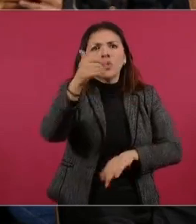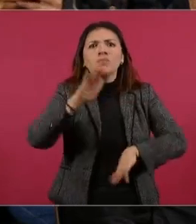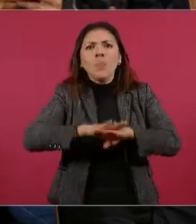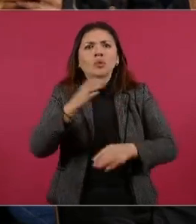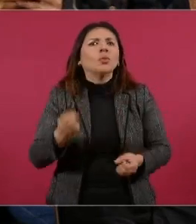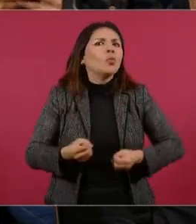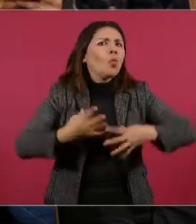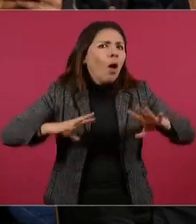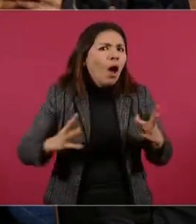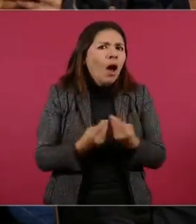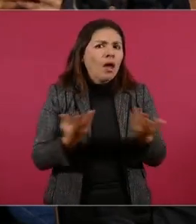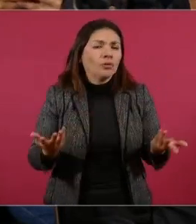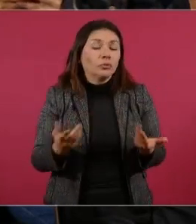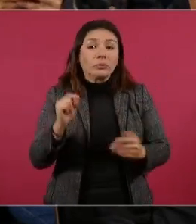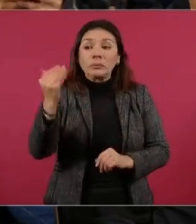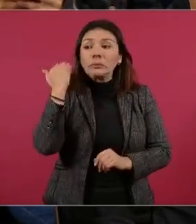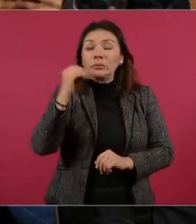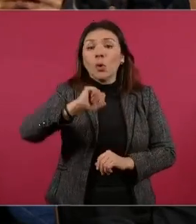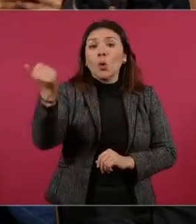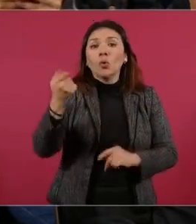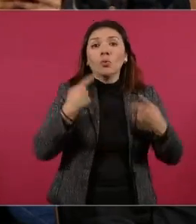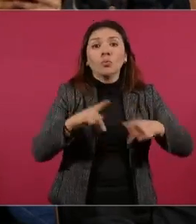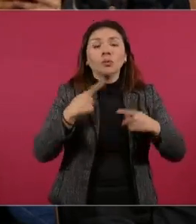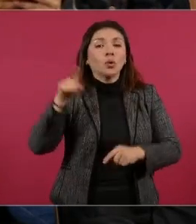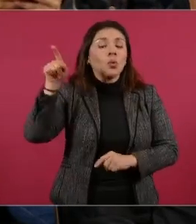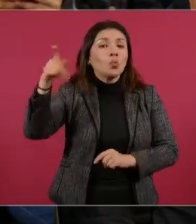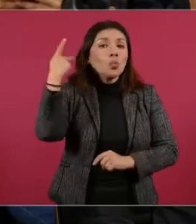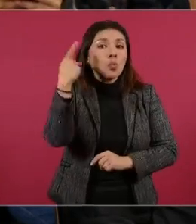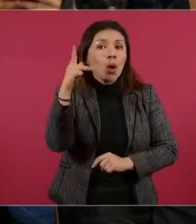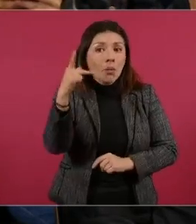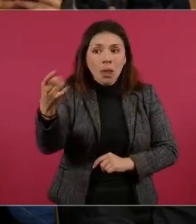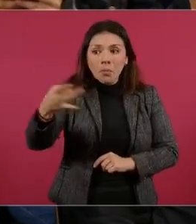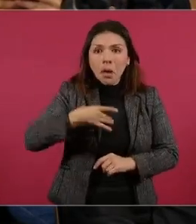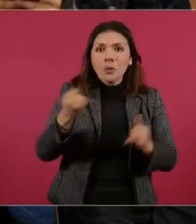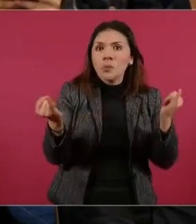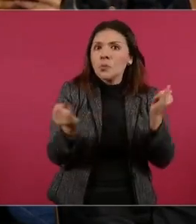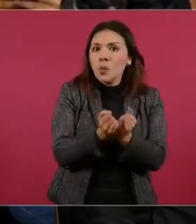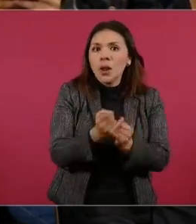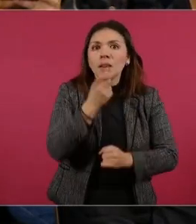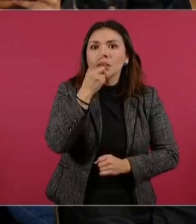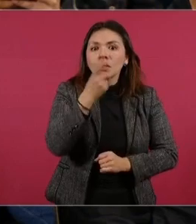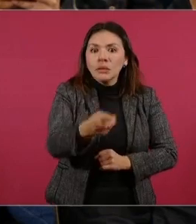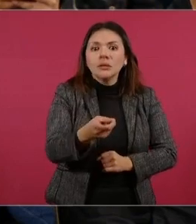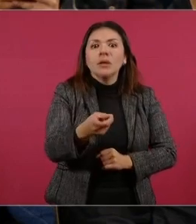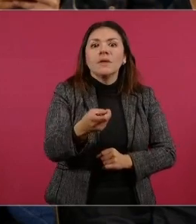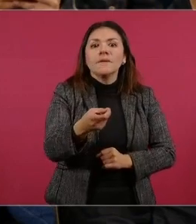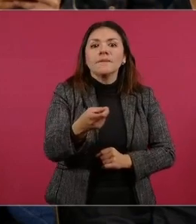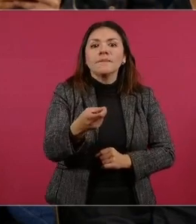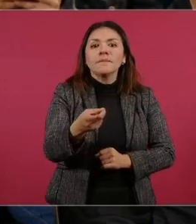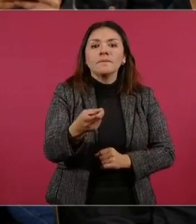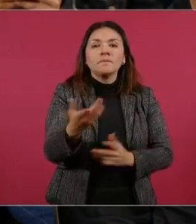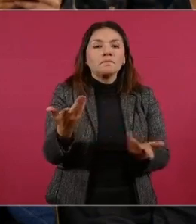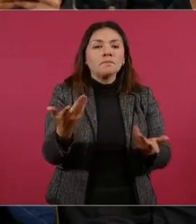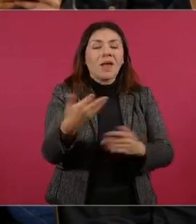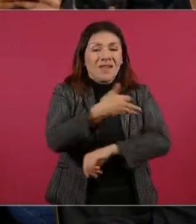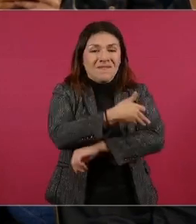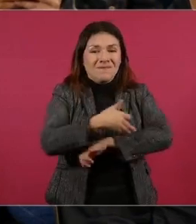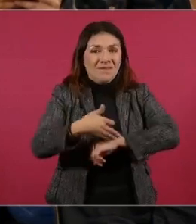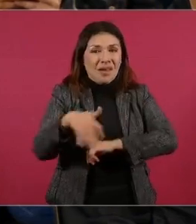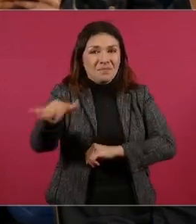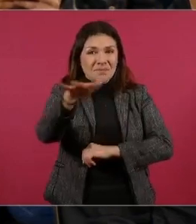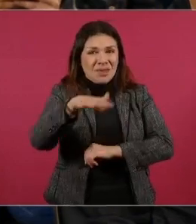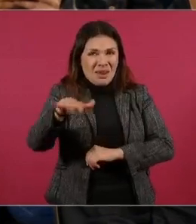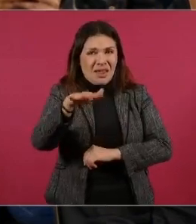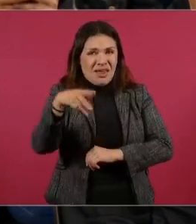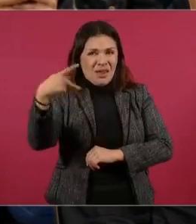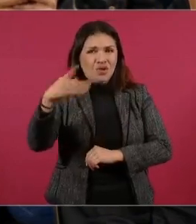dos casos y me llegó otro caso de de Puebla eh donde también a las familias de